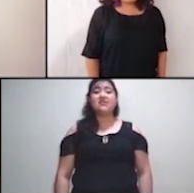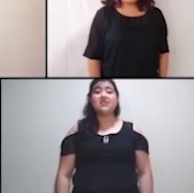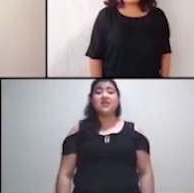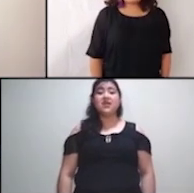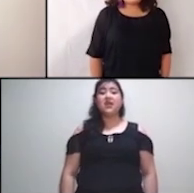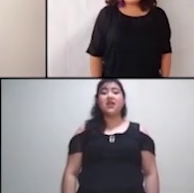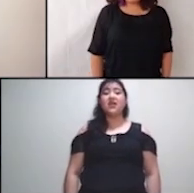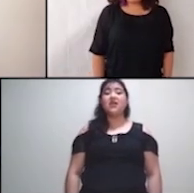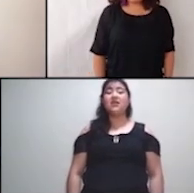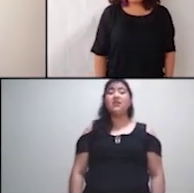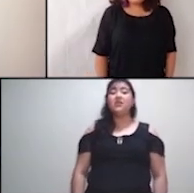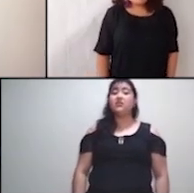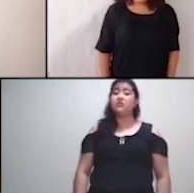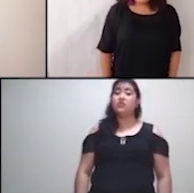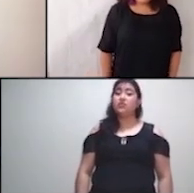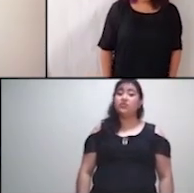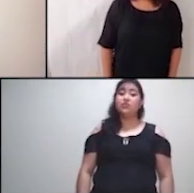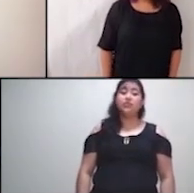la lección